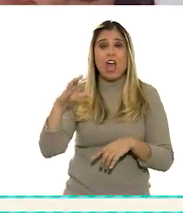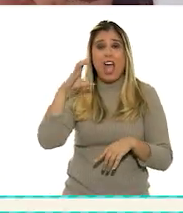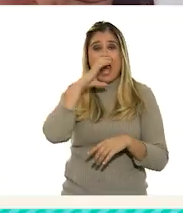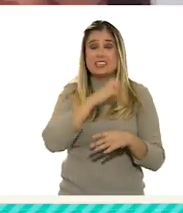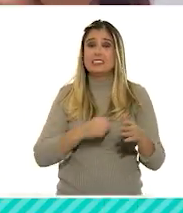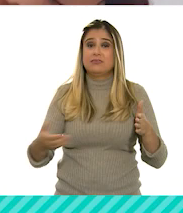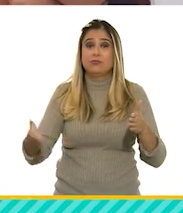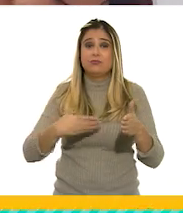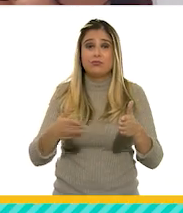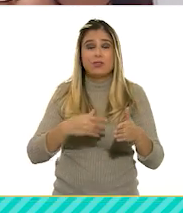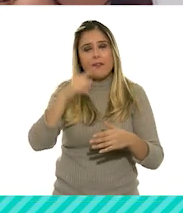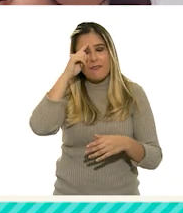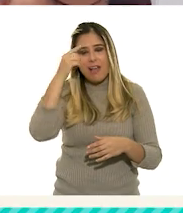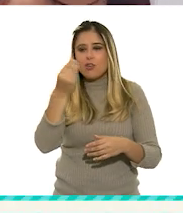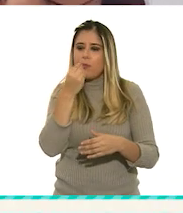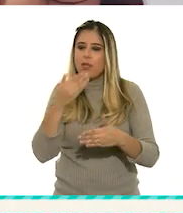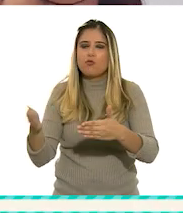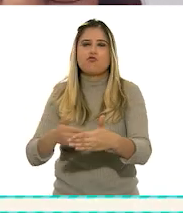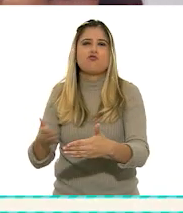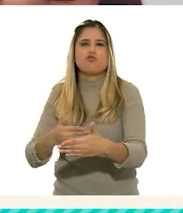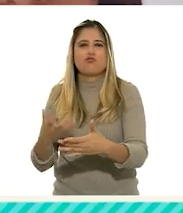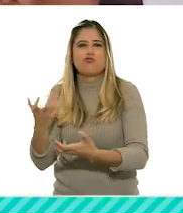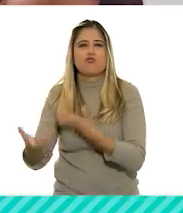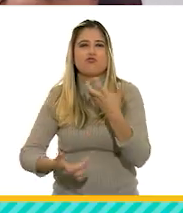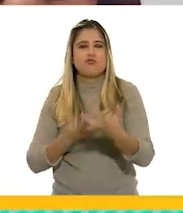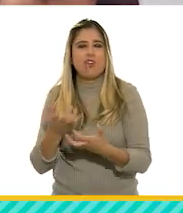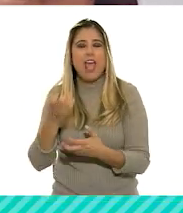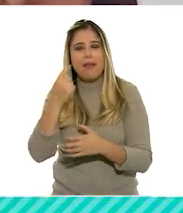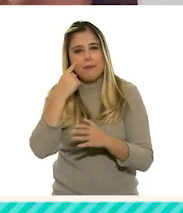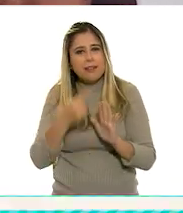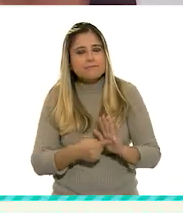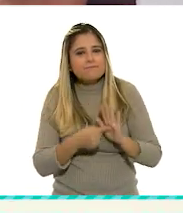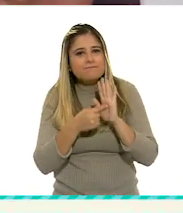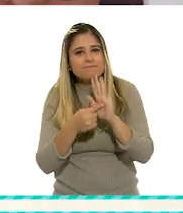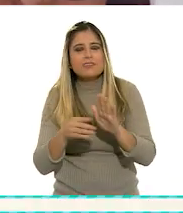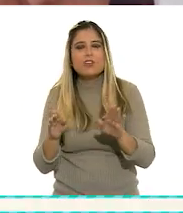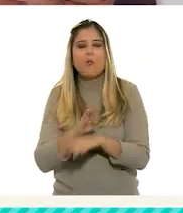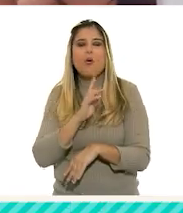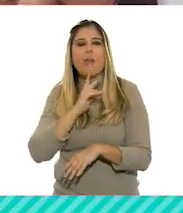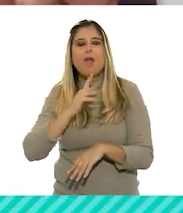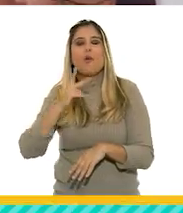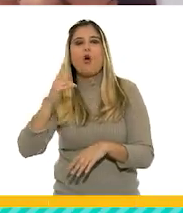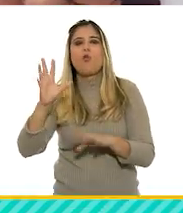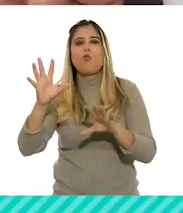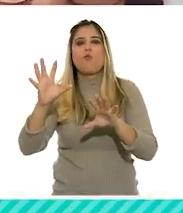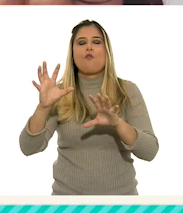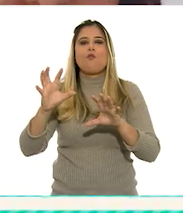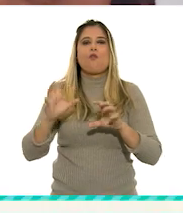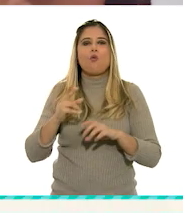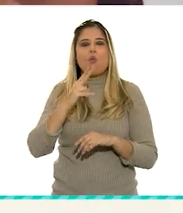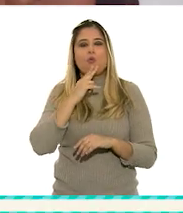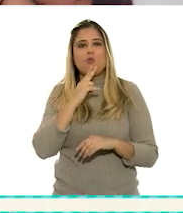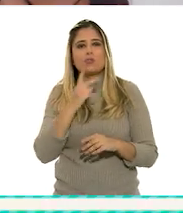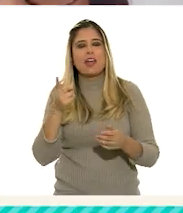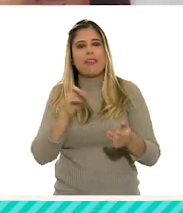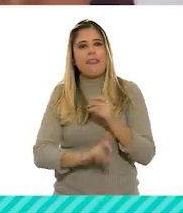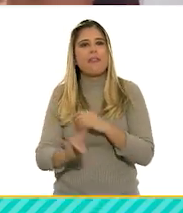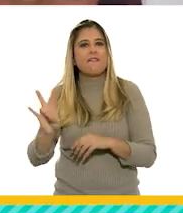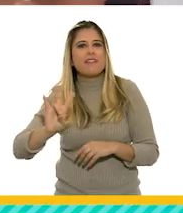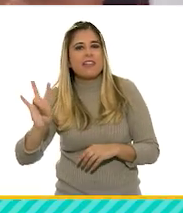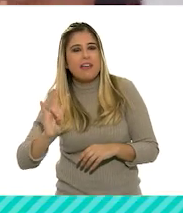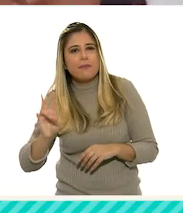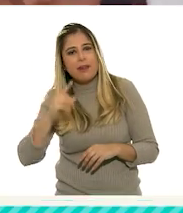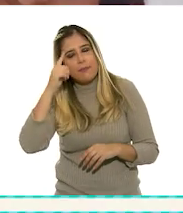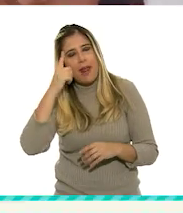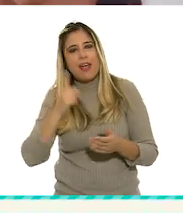la digestibilidad de los alimentos. Esto lo vamos a ver reflejado en una mejor absorción y utilización de los nutrientes